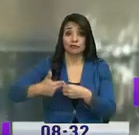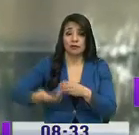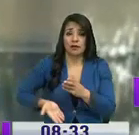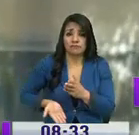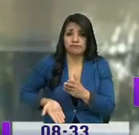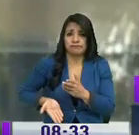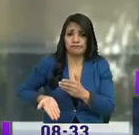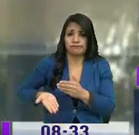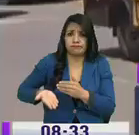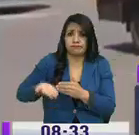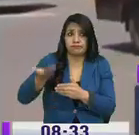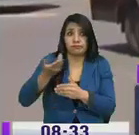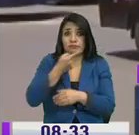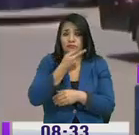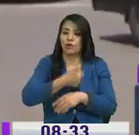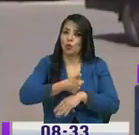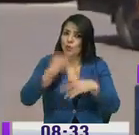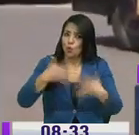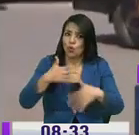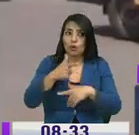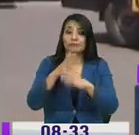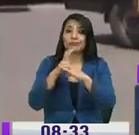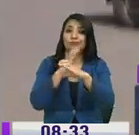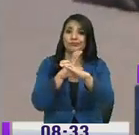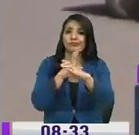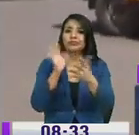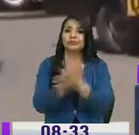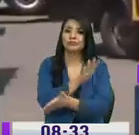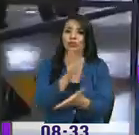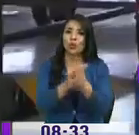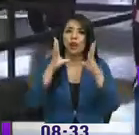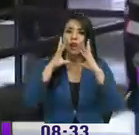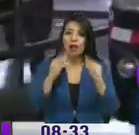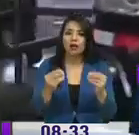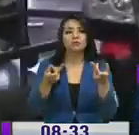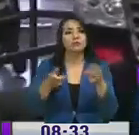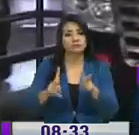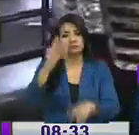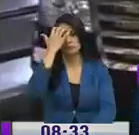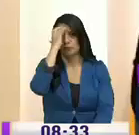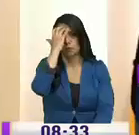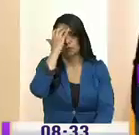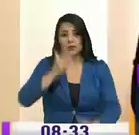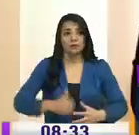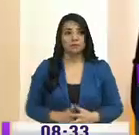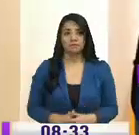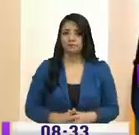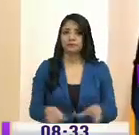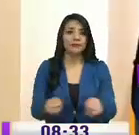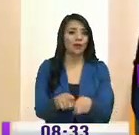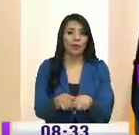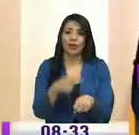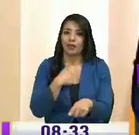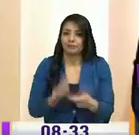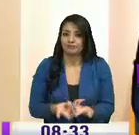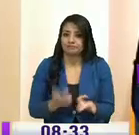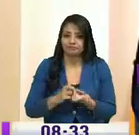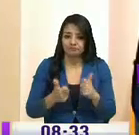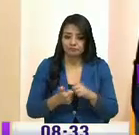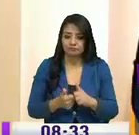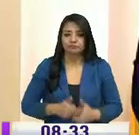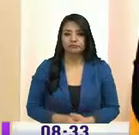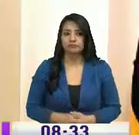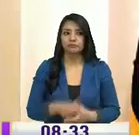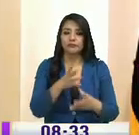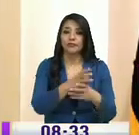aumento, inquietan también al gremio de los expresos escolares, que no se desmarca. Yo pienso que no es cuestión de que nos sumemos